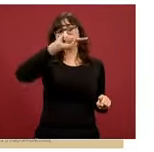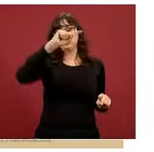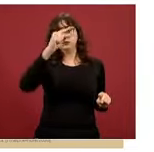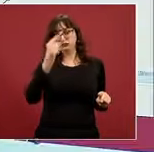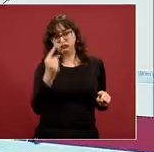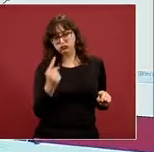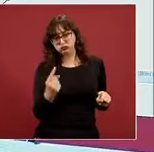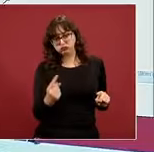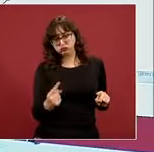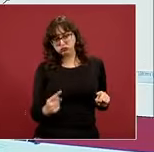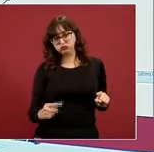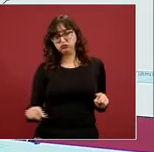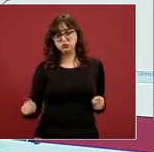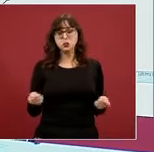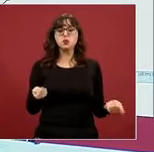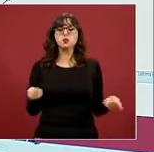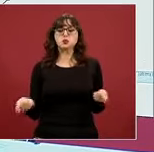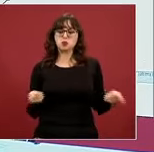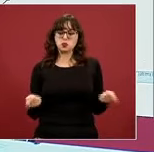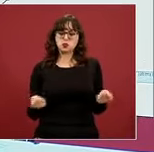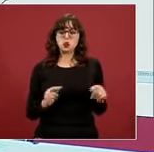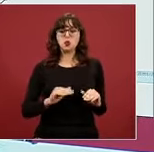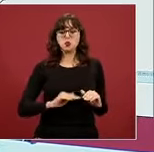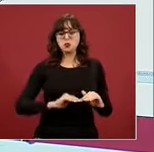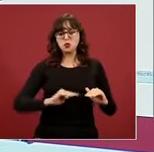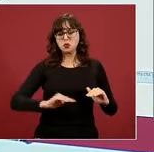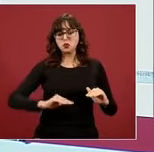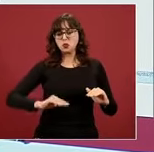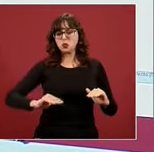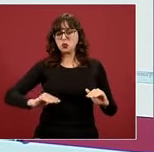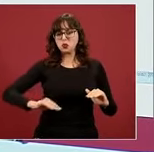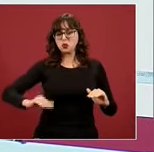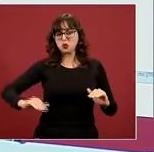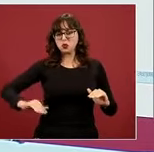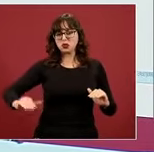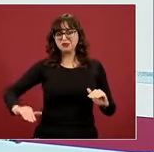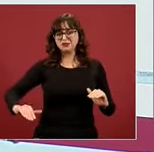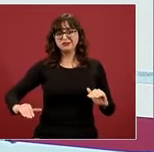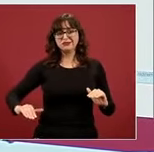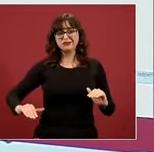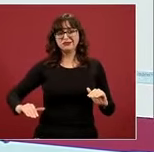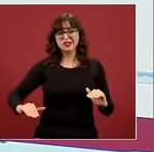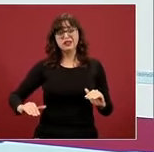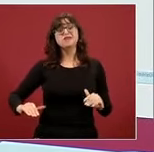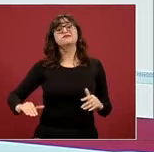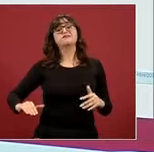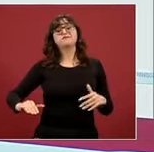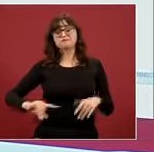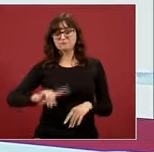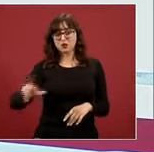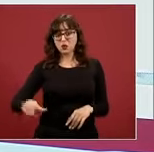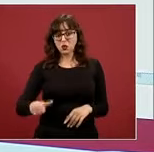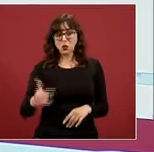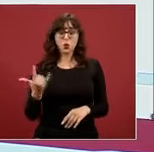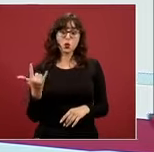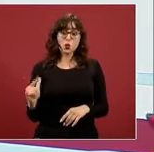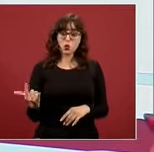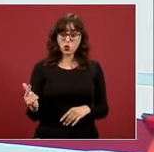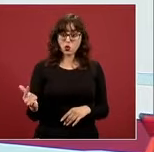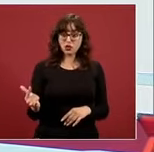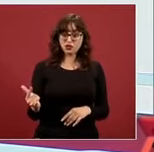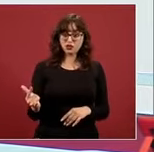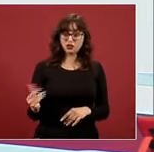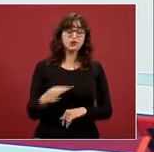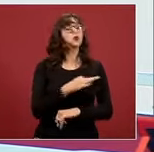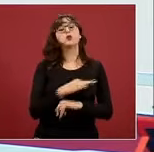con algunas pequeñas fluctuaciones durante el verano y desde el inicio de julio, más bien el